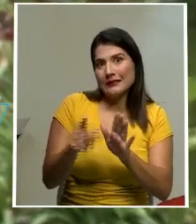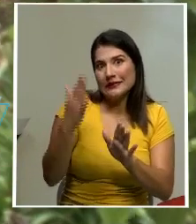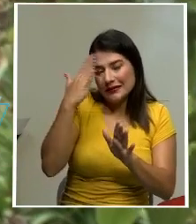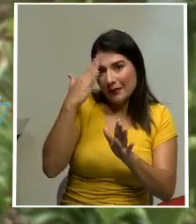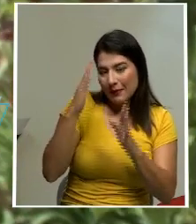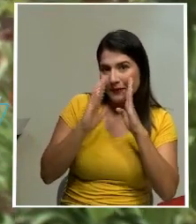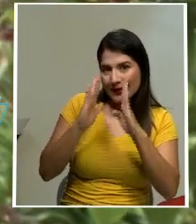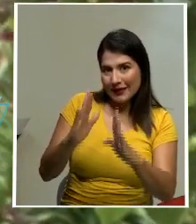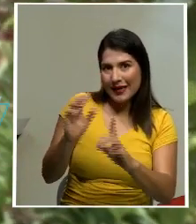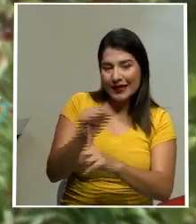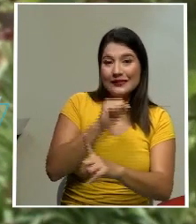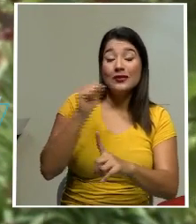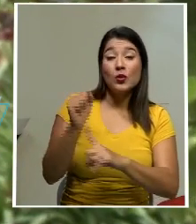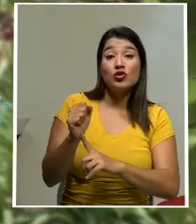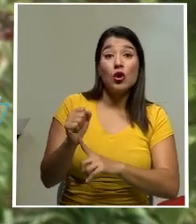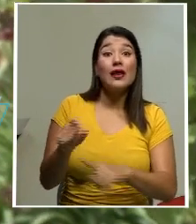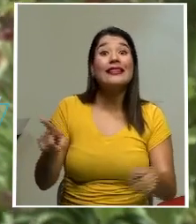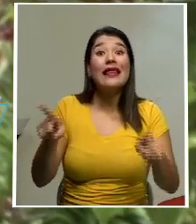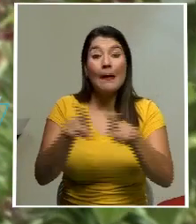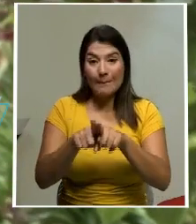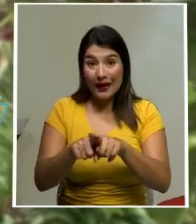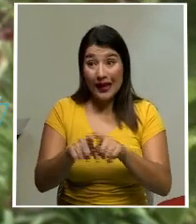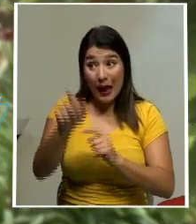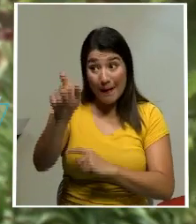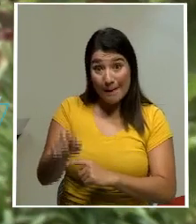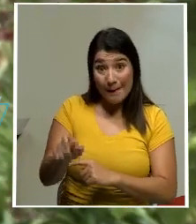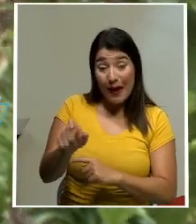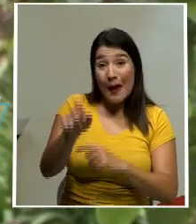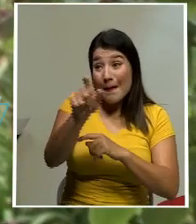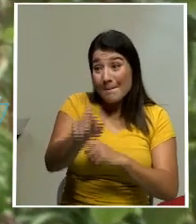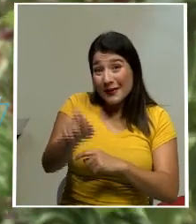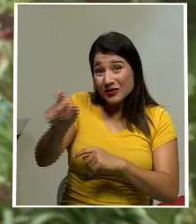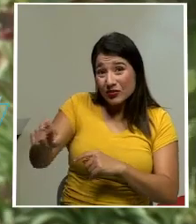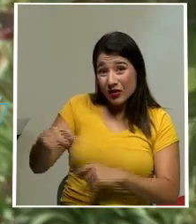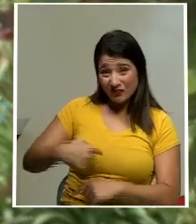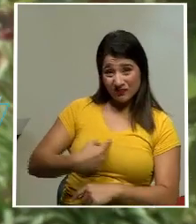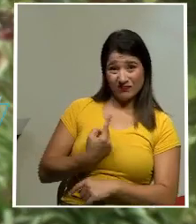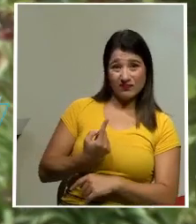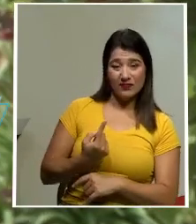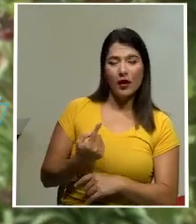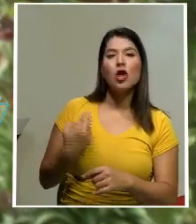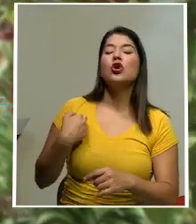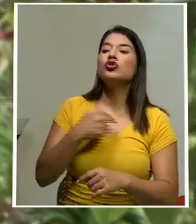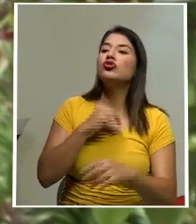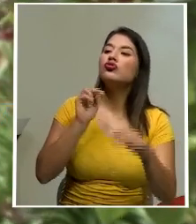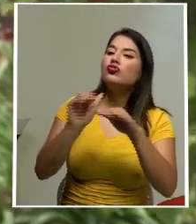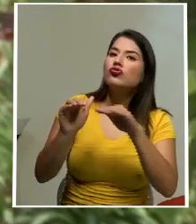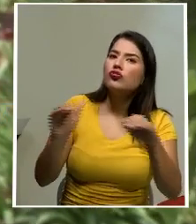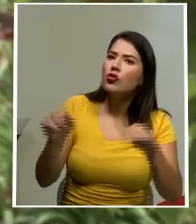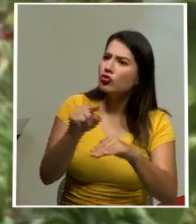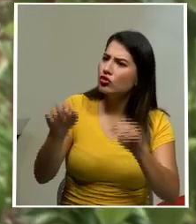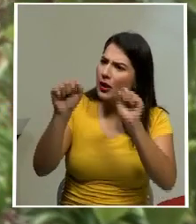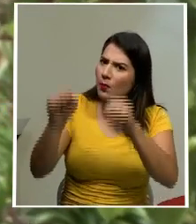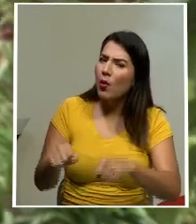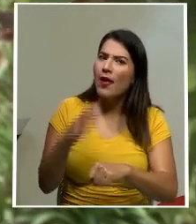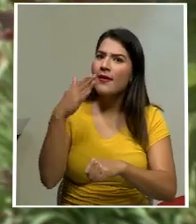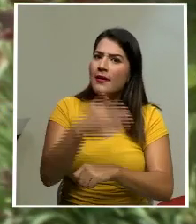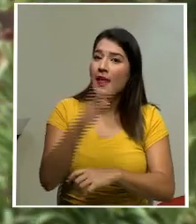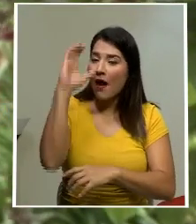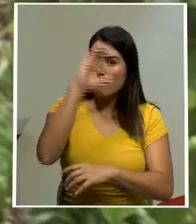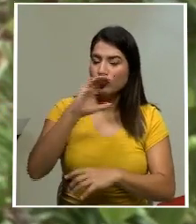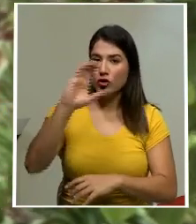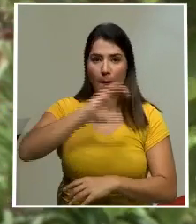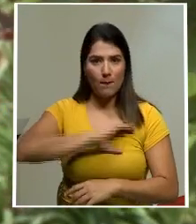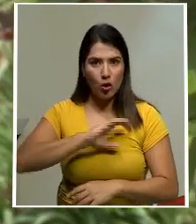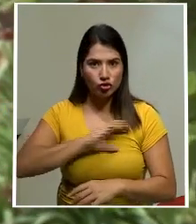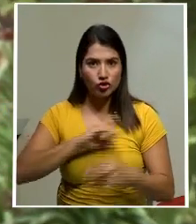y recordamos y a las víctimas de esta situación les hacemos la exhortación de que pueden buscar a un oficial de fuerza